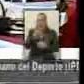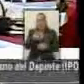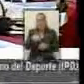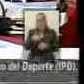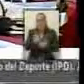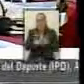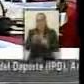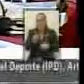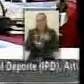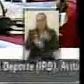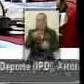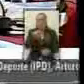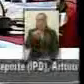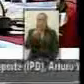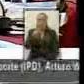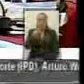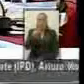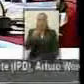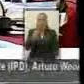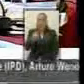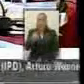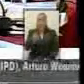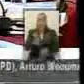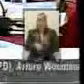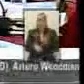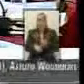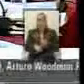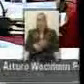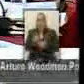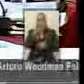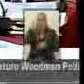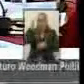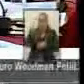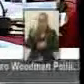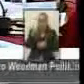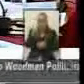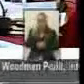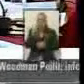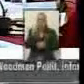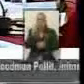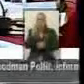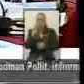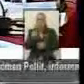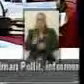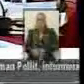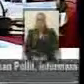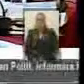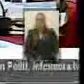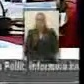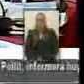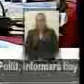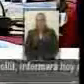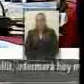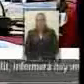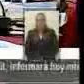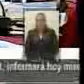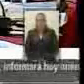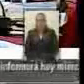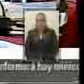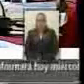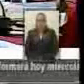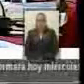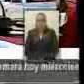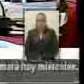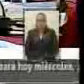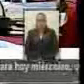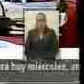que vende Pomalca la vende a precio subsidiado a los Oviedo mismo. Es una cosa muy grave. El 2005, por